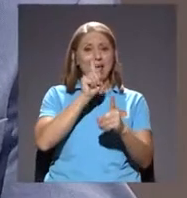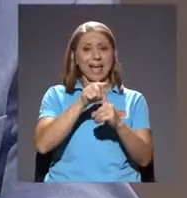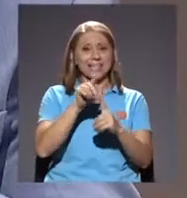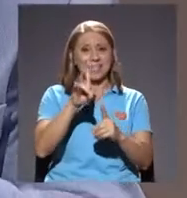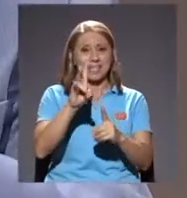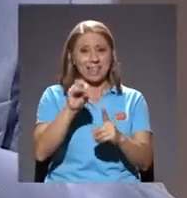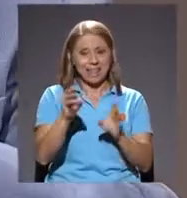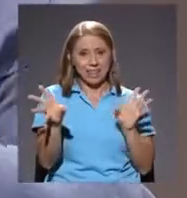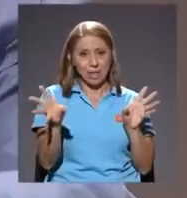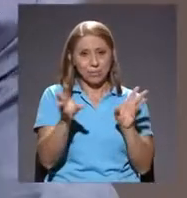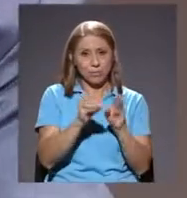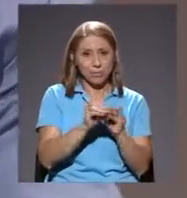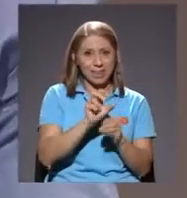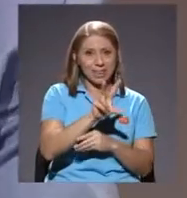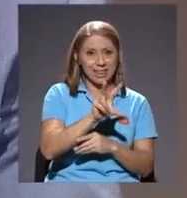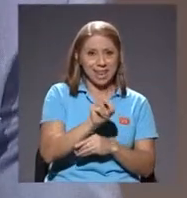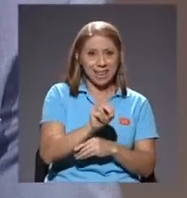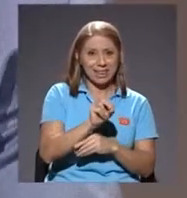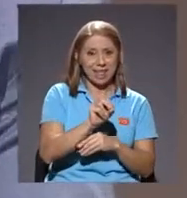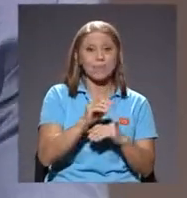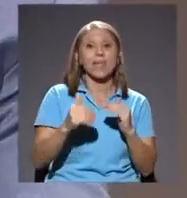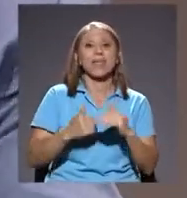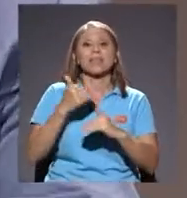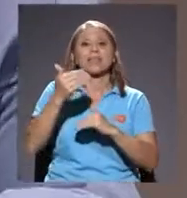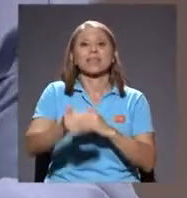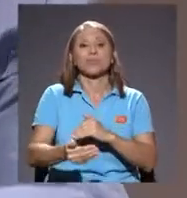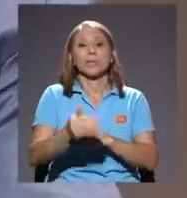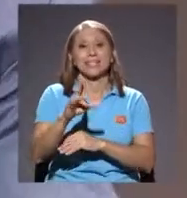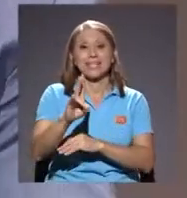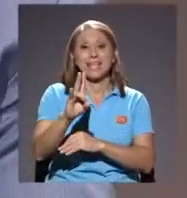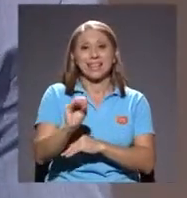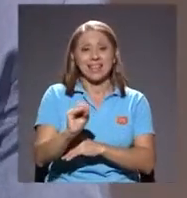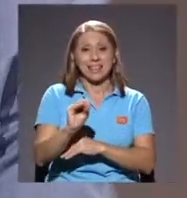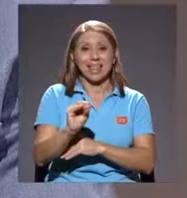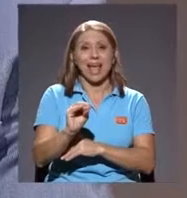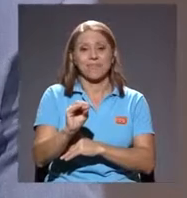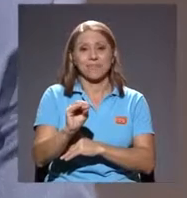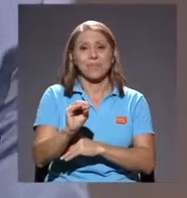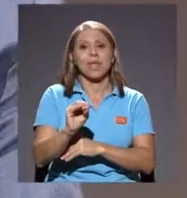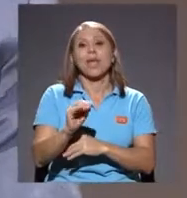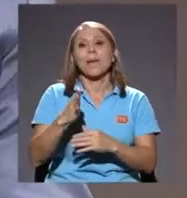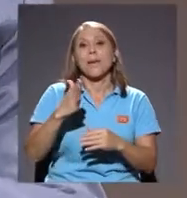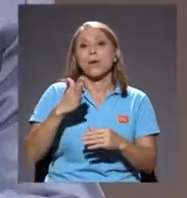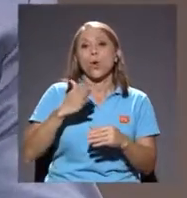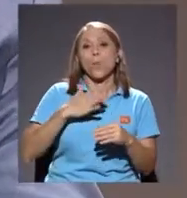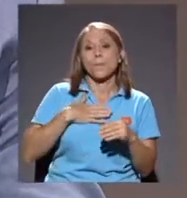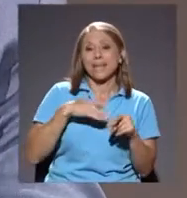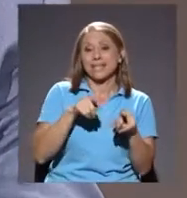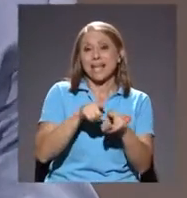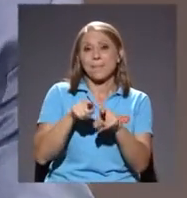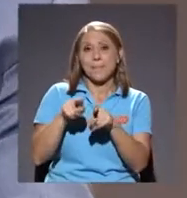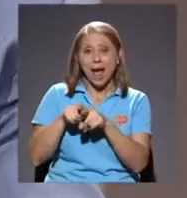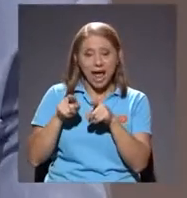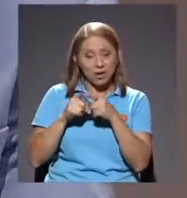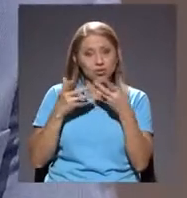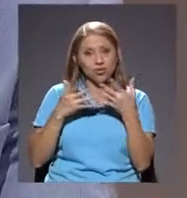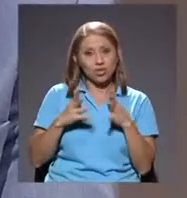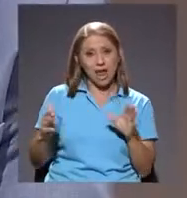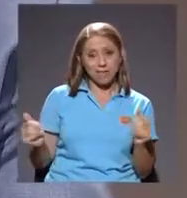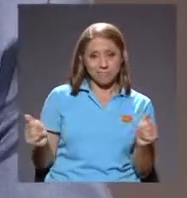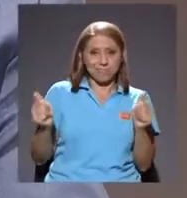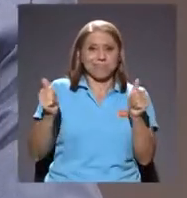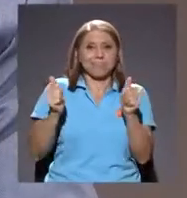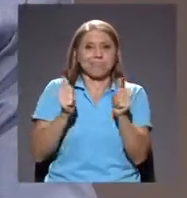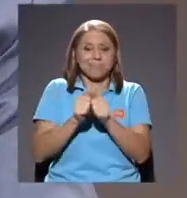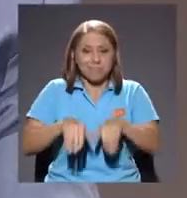asumo con mi hermano con mis hermanos con un hermano prácticamente seguir la tradición familiar